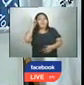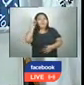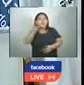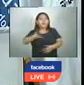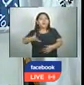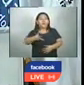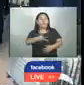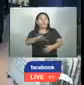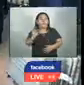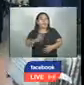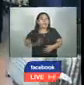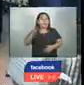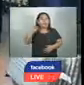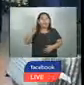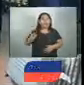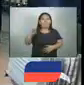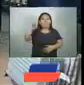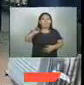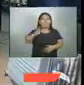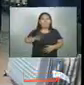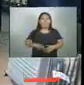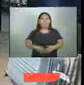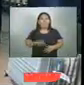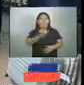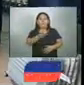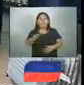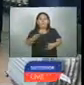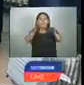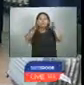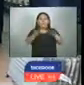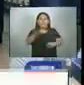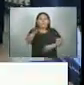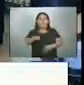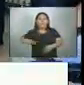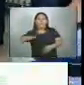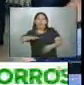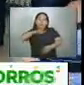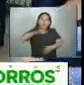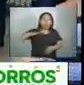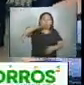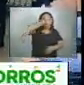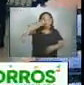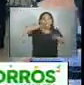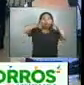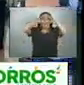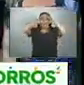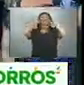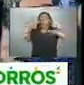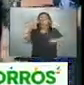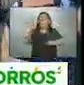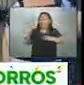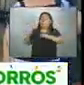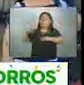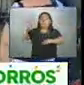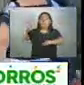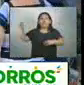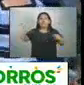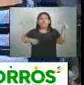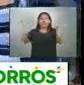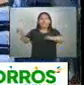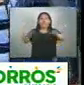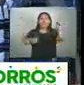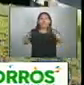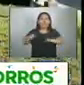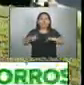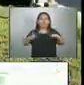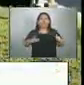en un 94%. Según datos oficiales, no solo el aeropuerto Monseñor Romero ha recibido un incremento de ingresos al país,